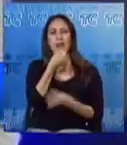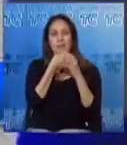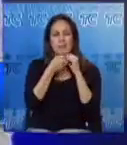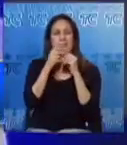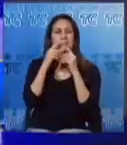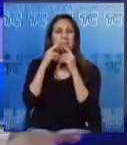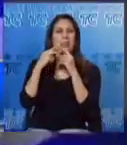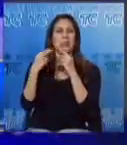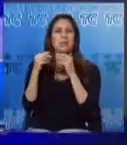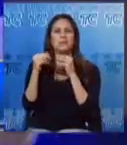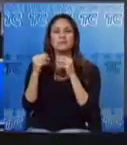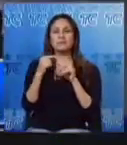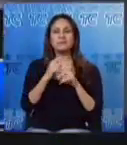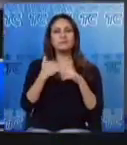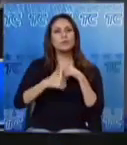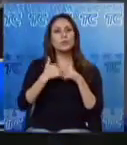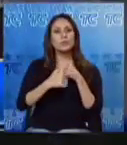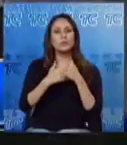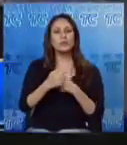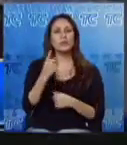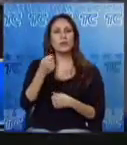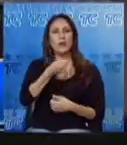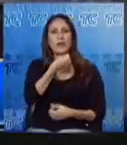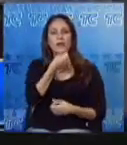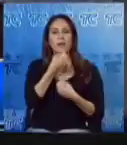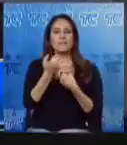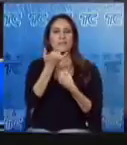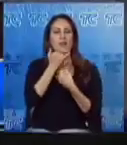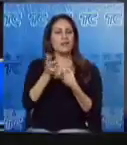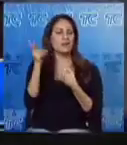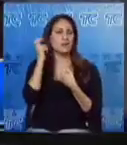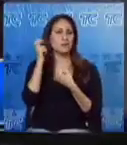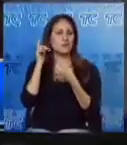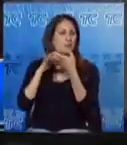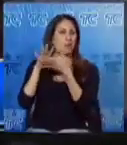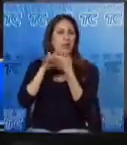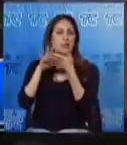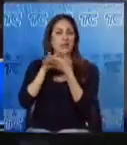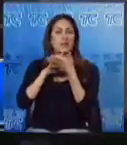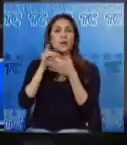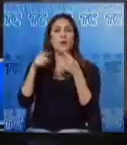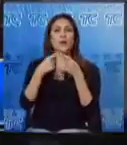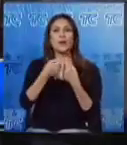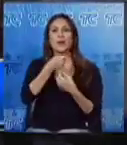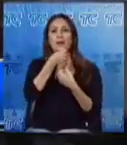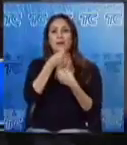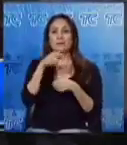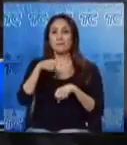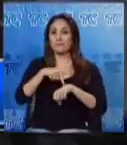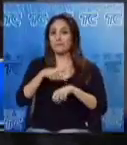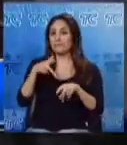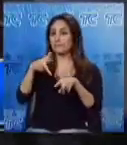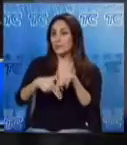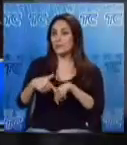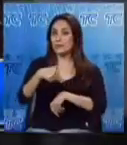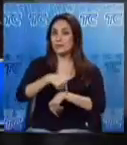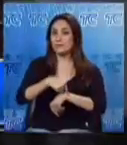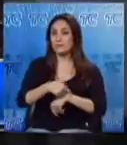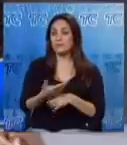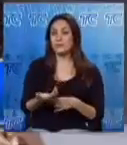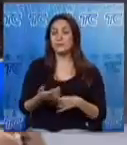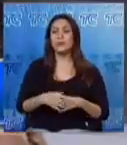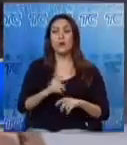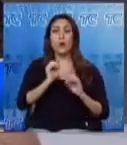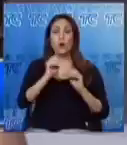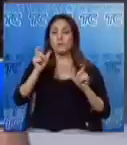en algunos candidatos que debían interrumpir sus intervenciones mientras cambiaban su micrófono o porque las